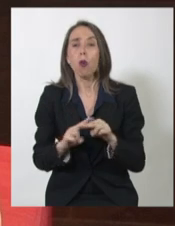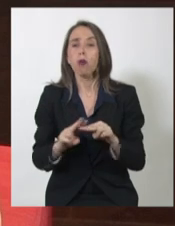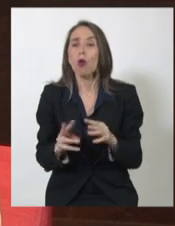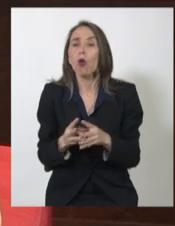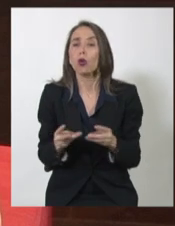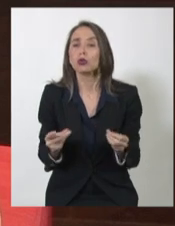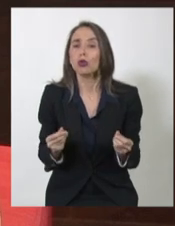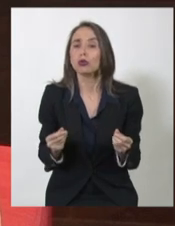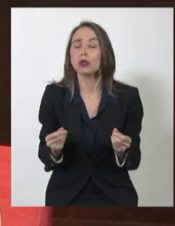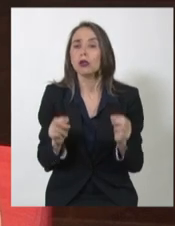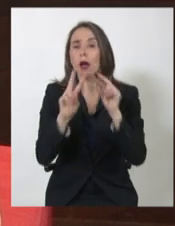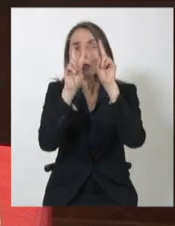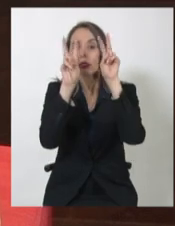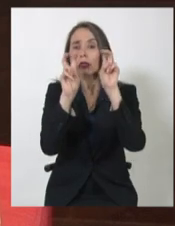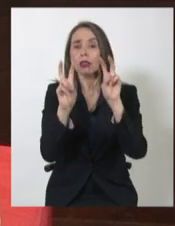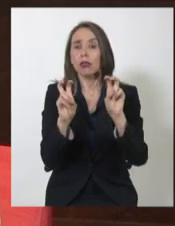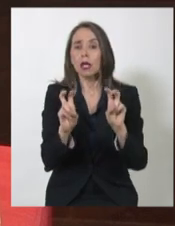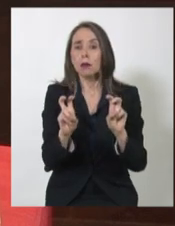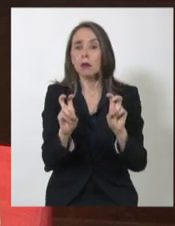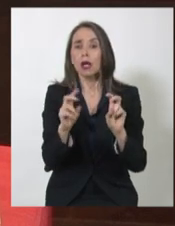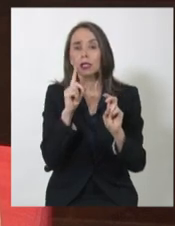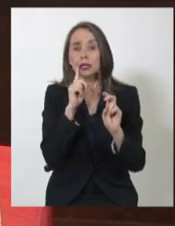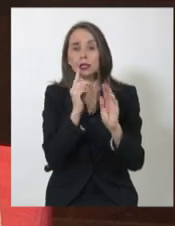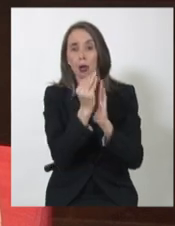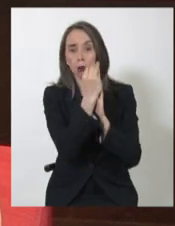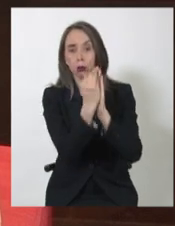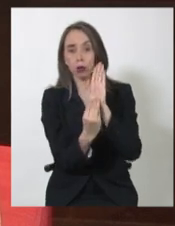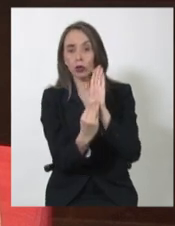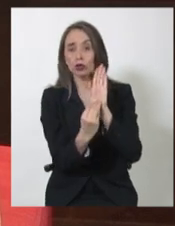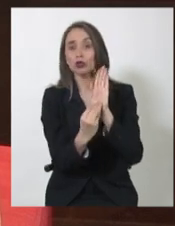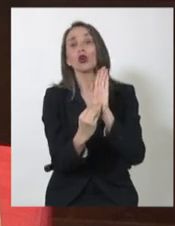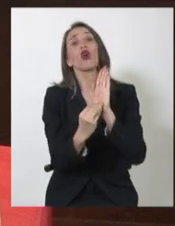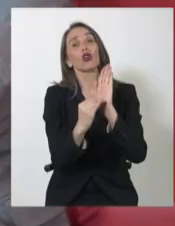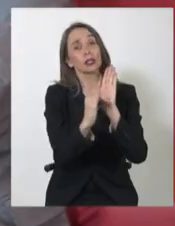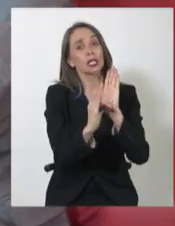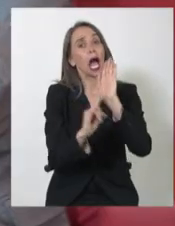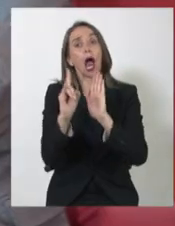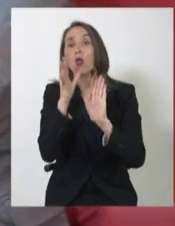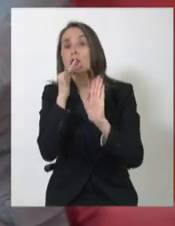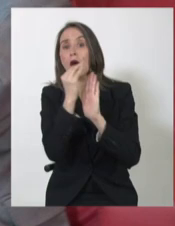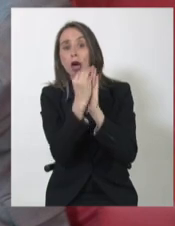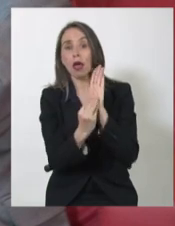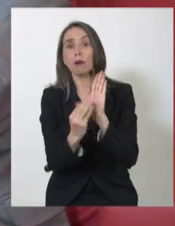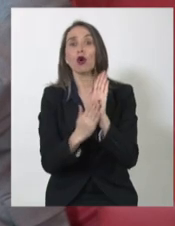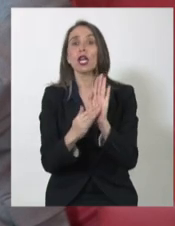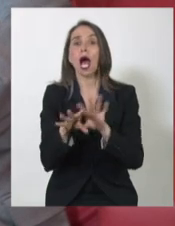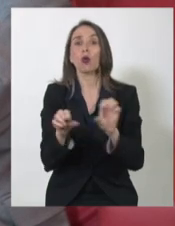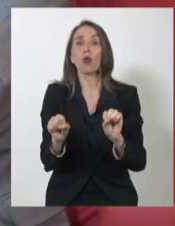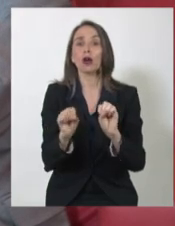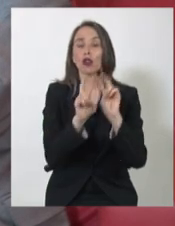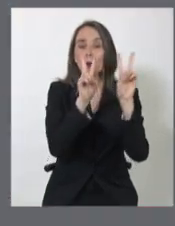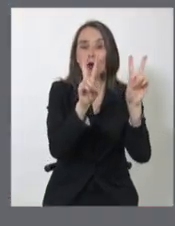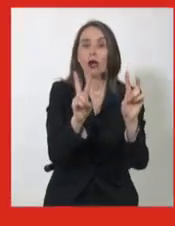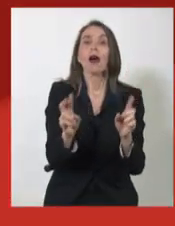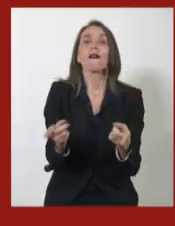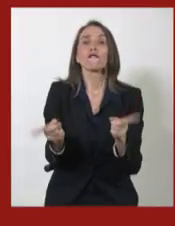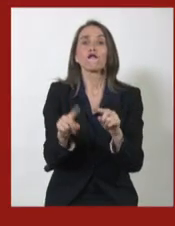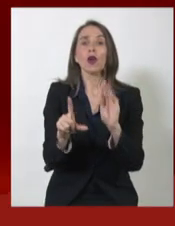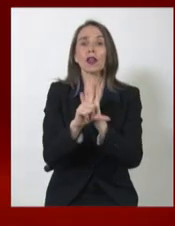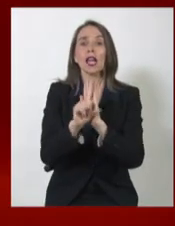resolver aspectos que están explícitamente planteados o no en este acuerdo, ¿no? El regreso a la obligatoriedad del